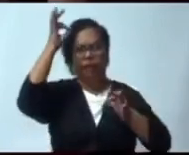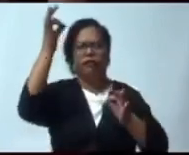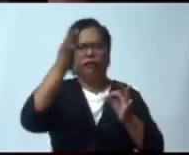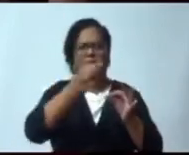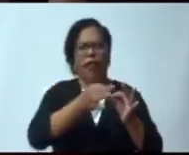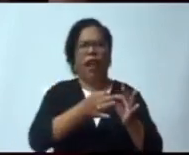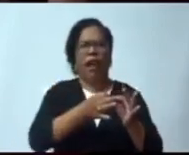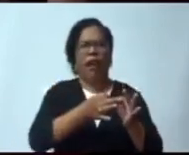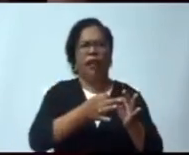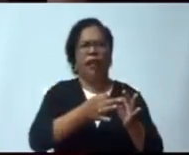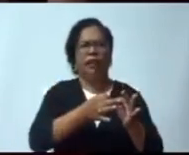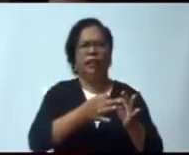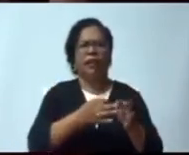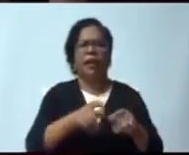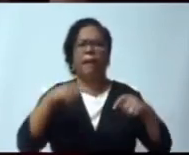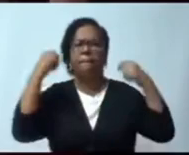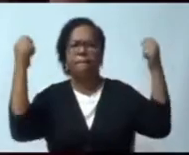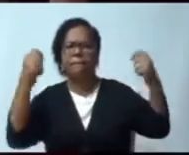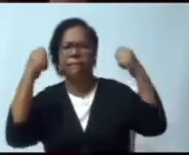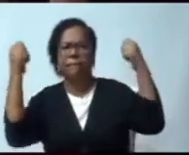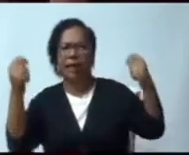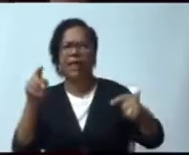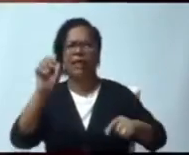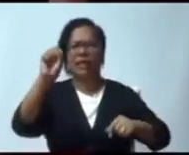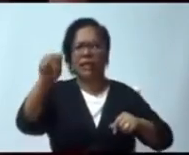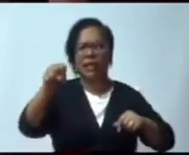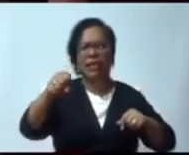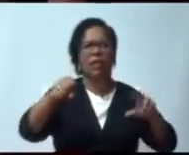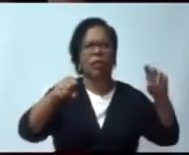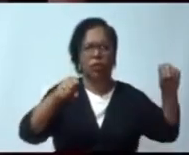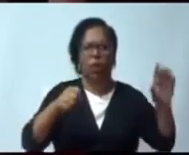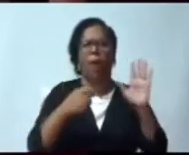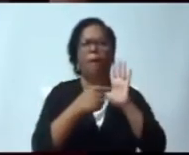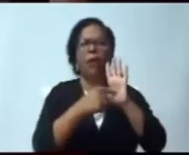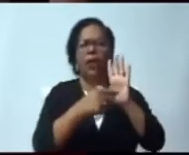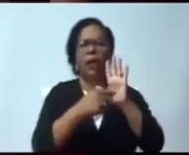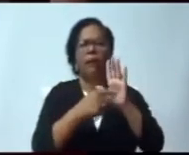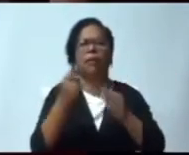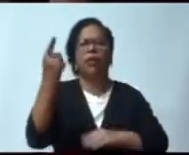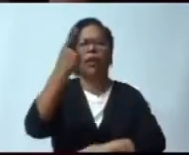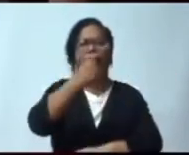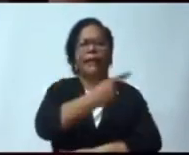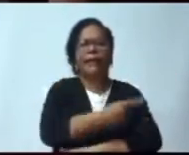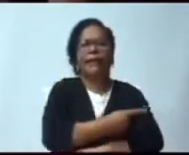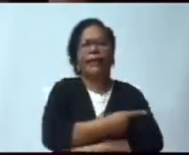exactamente que se celebre, por ejemplo, el Día de los Reyes Magos,